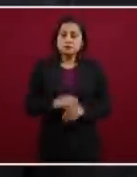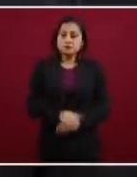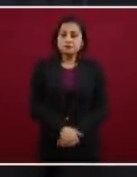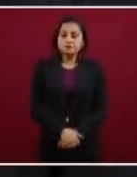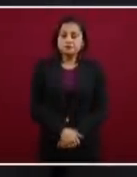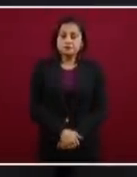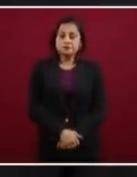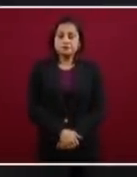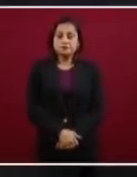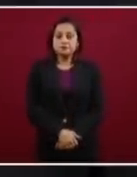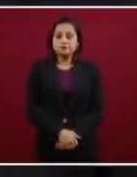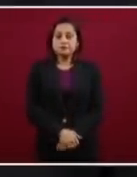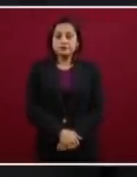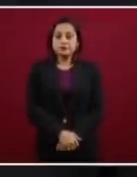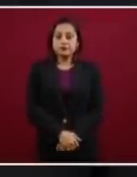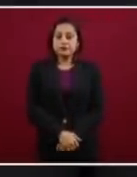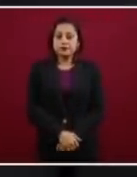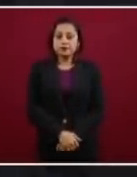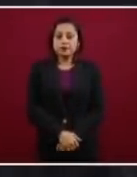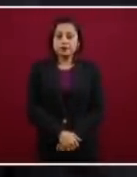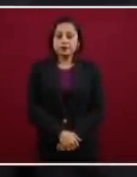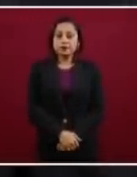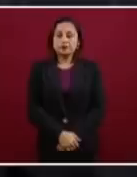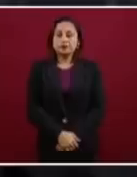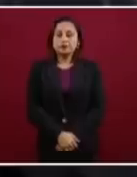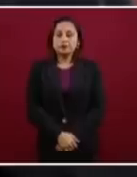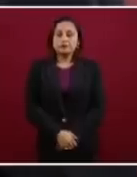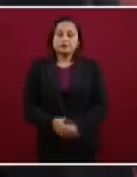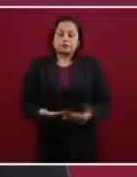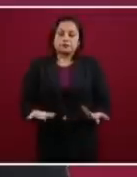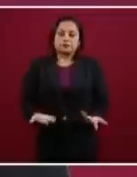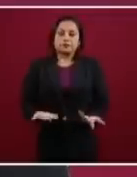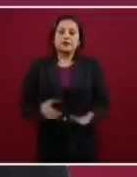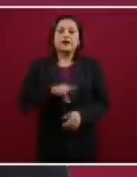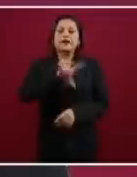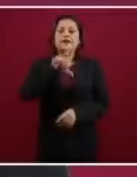entonces se triunfa